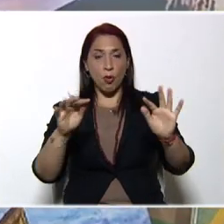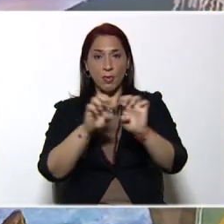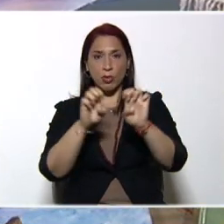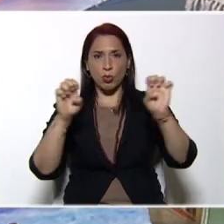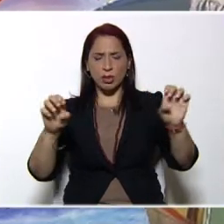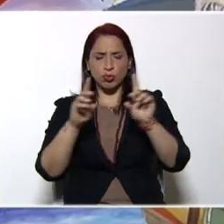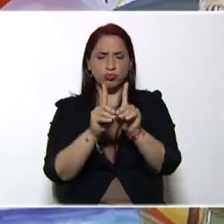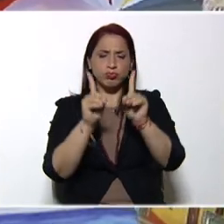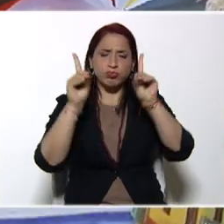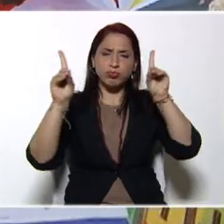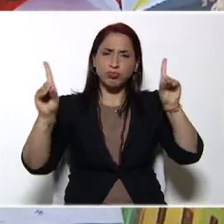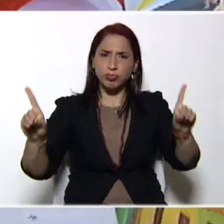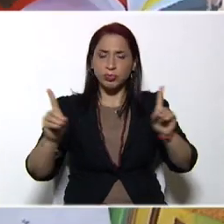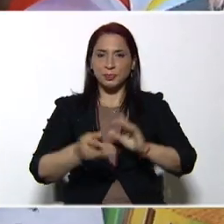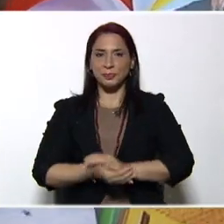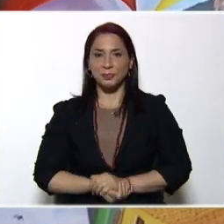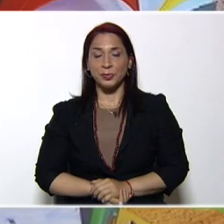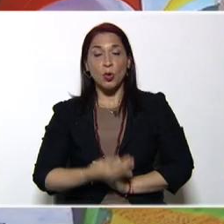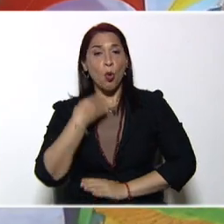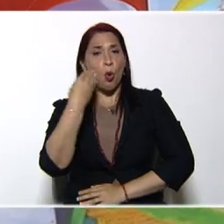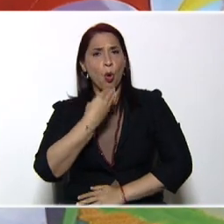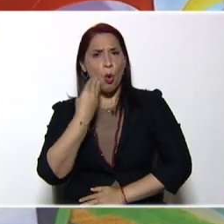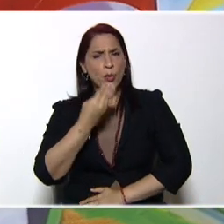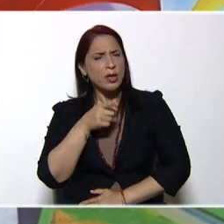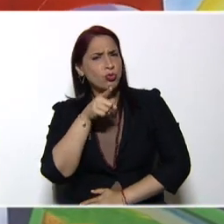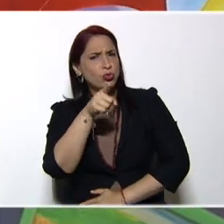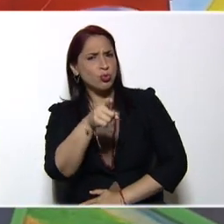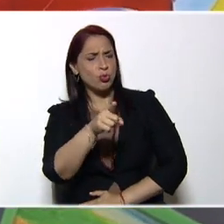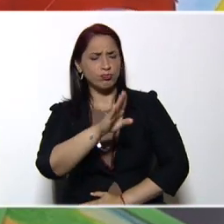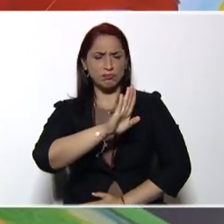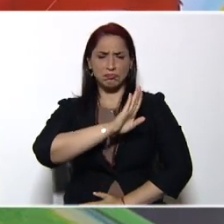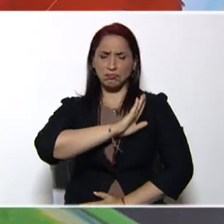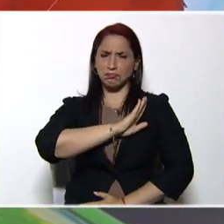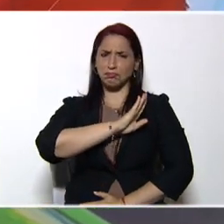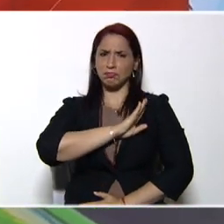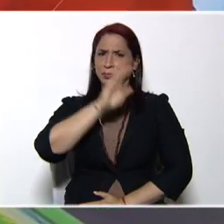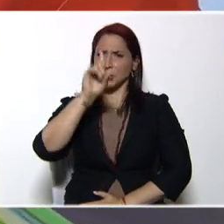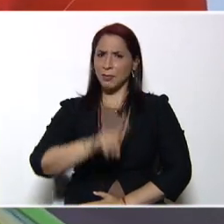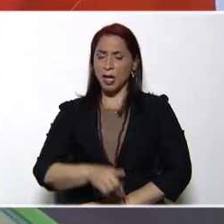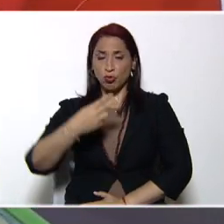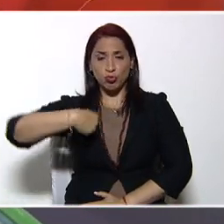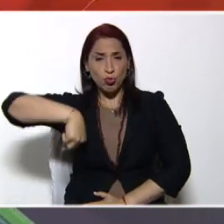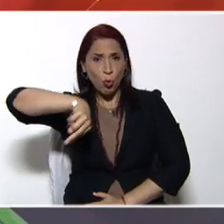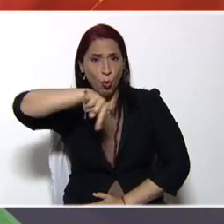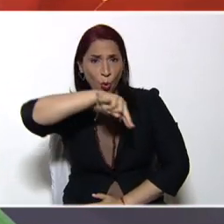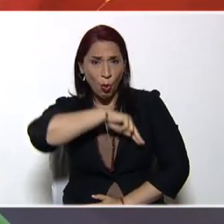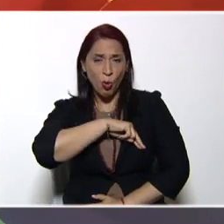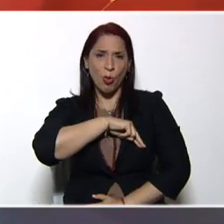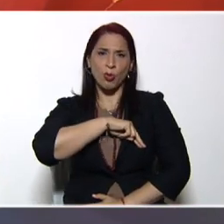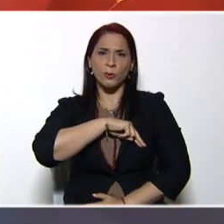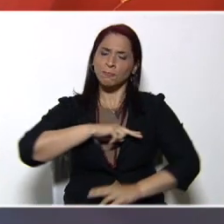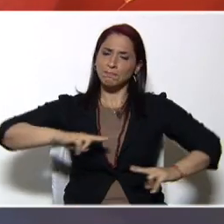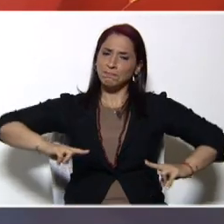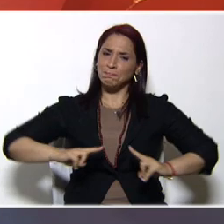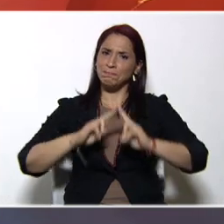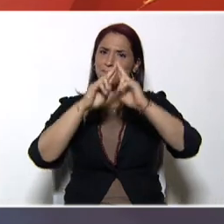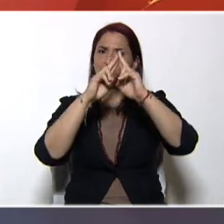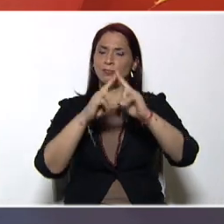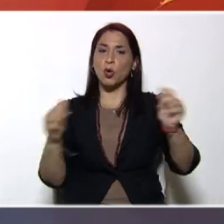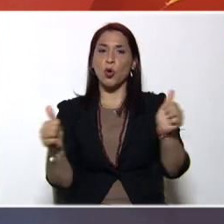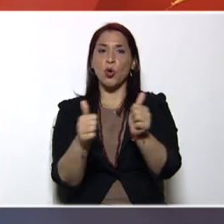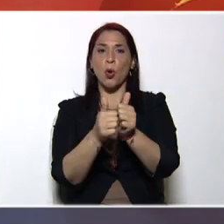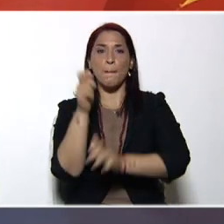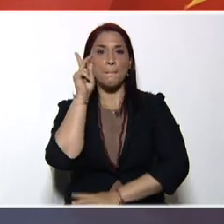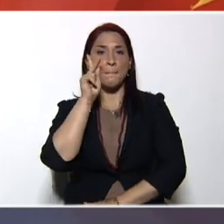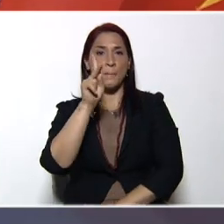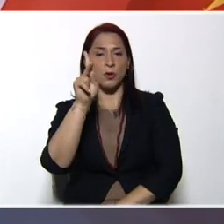a distancia. Por eso, jóvenes como tú, jóvenes como yo y jóvenes como nosotros, nos encontraremos con los profesores